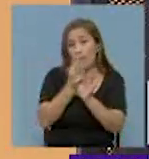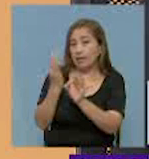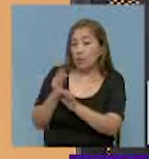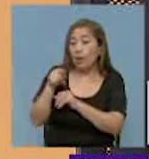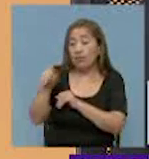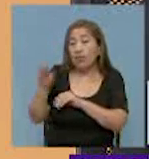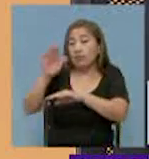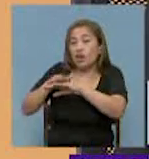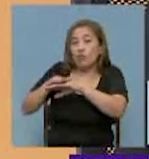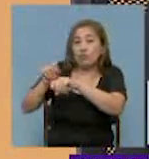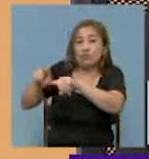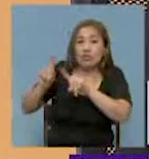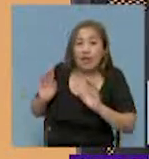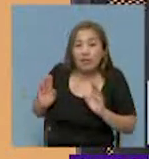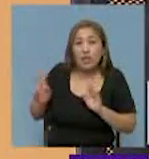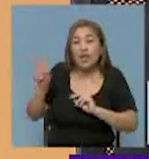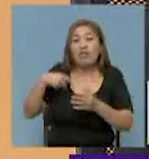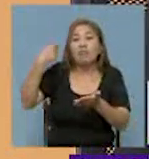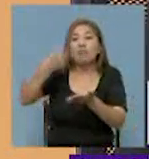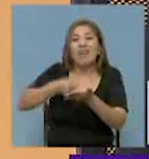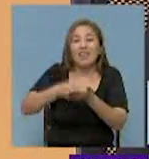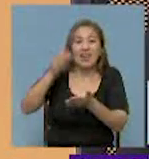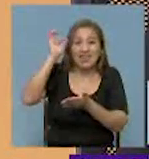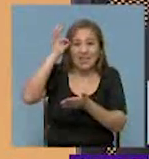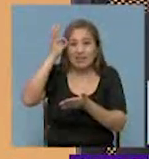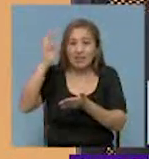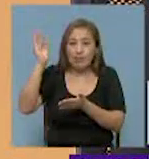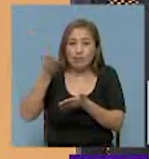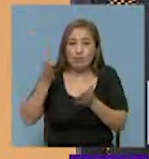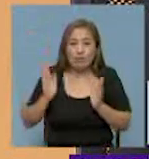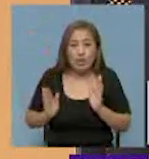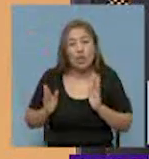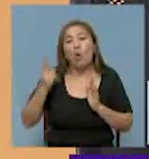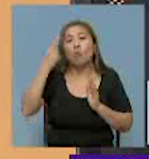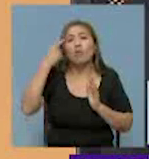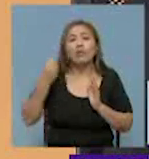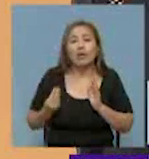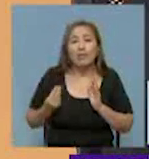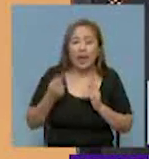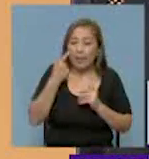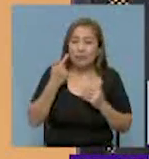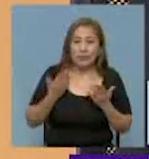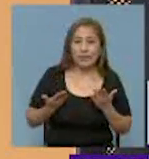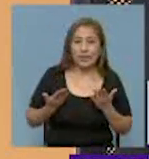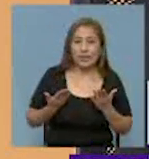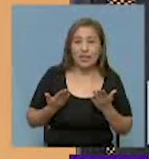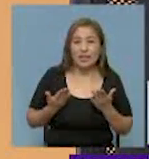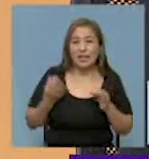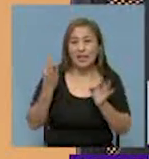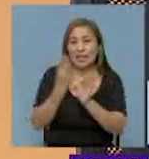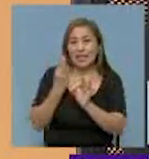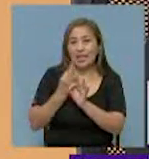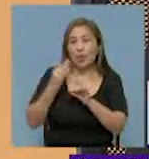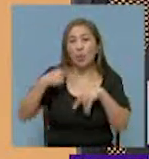que hacerse cargo por sí mismas que para el 30% restante porque la constitución de la